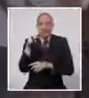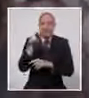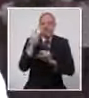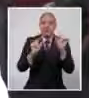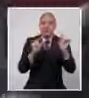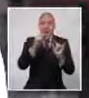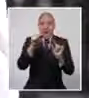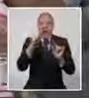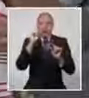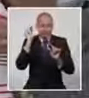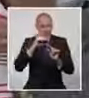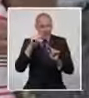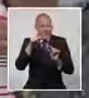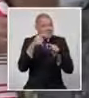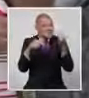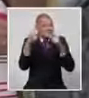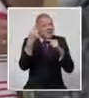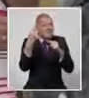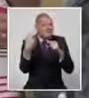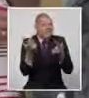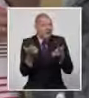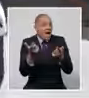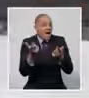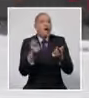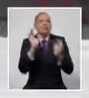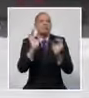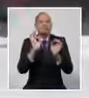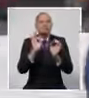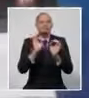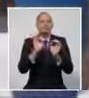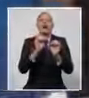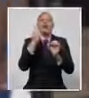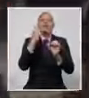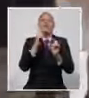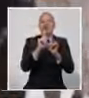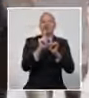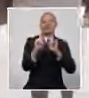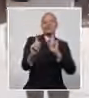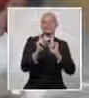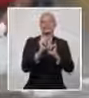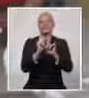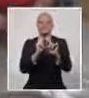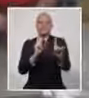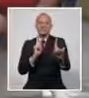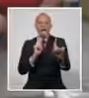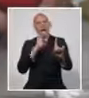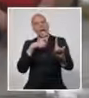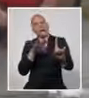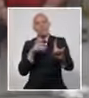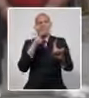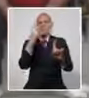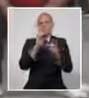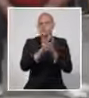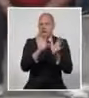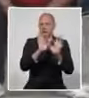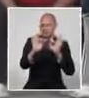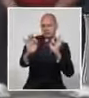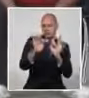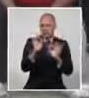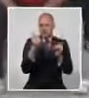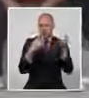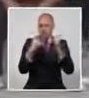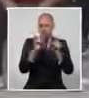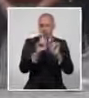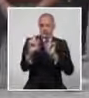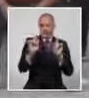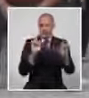responsabilidad ciudadana indispensable para cortar los contagios en Cuba. Y es el no respeto a la distancia de al menos un metro entre las personas, una cuestión que